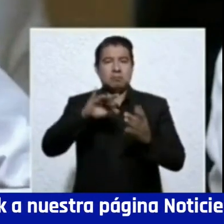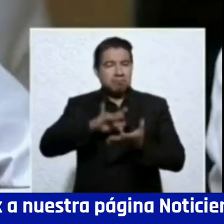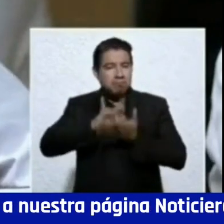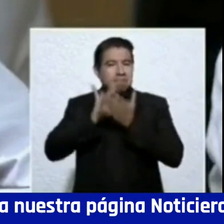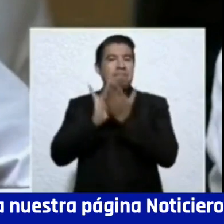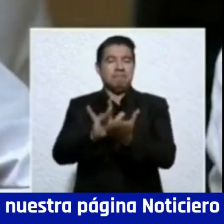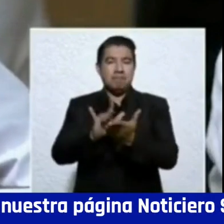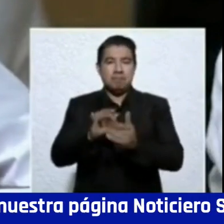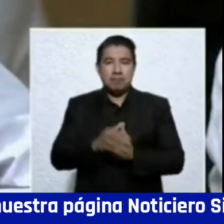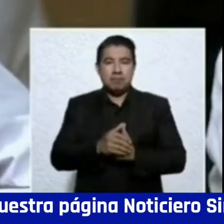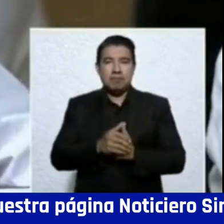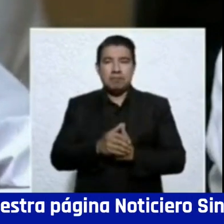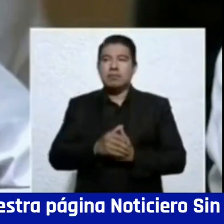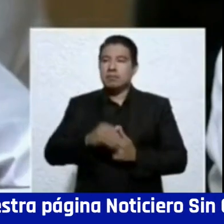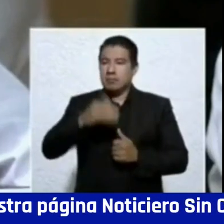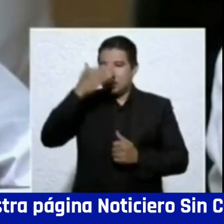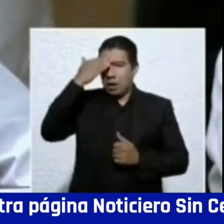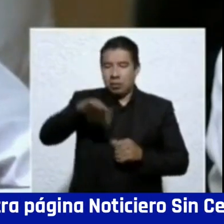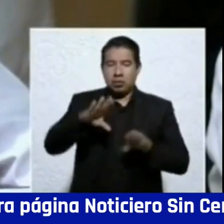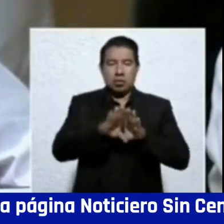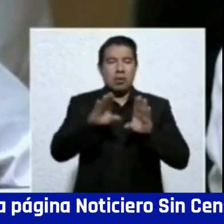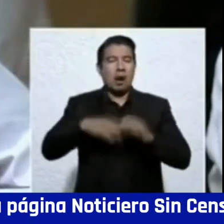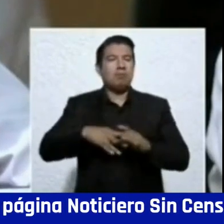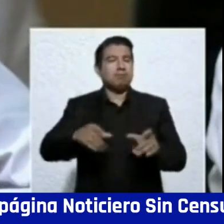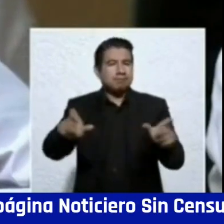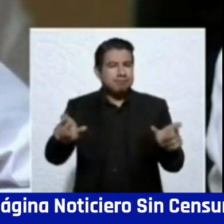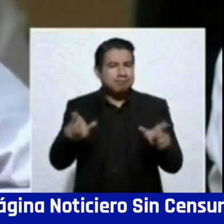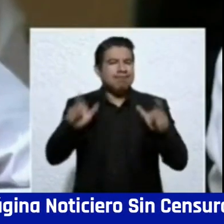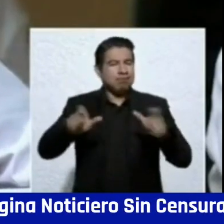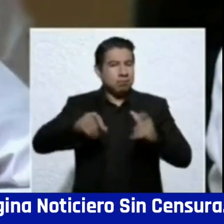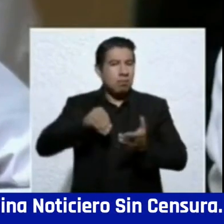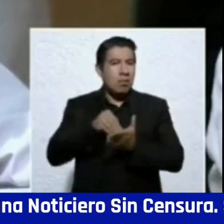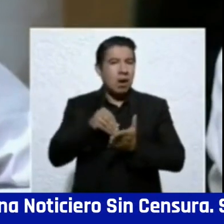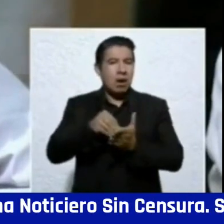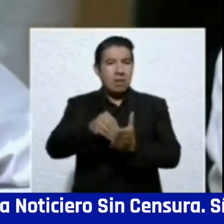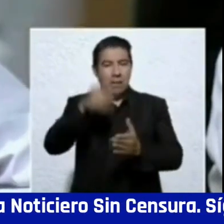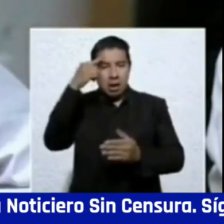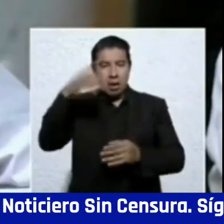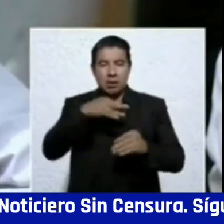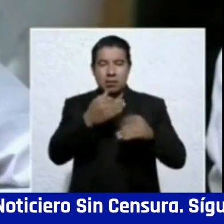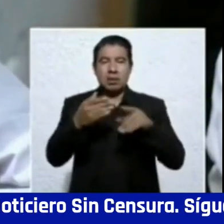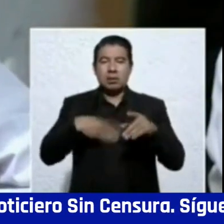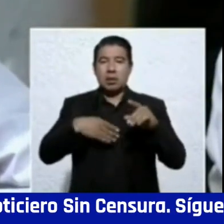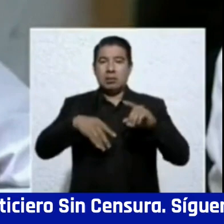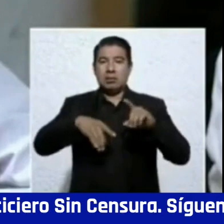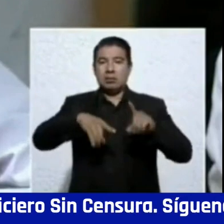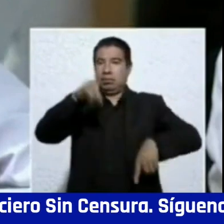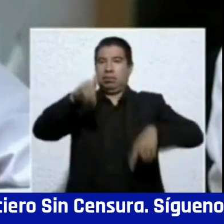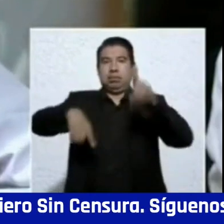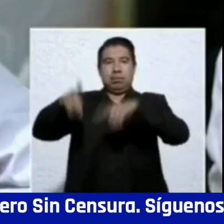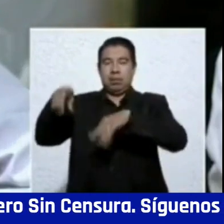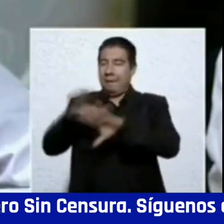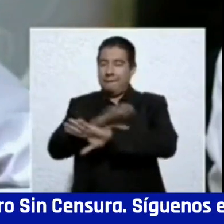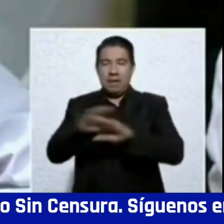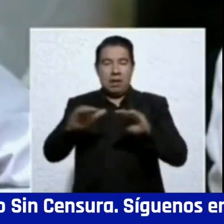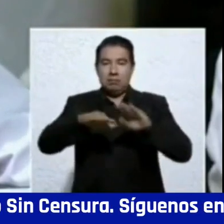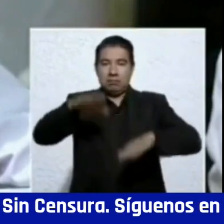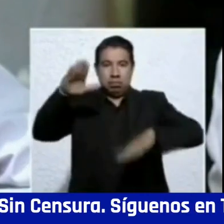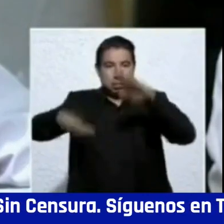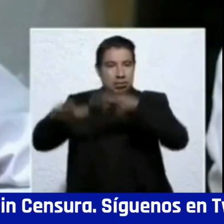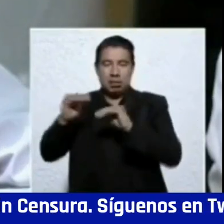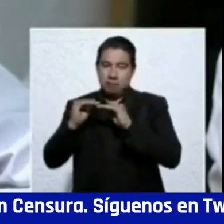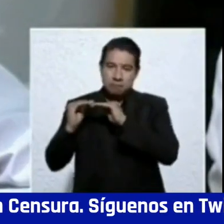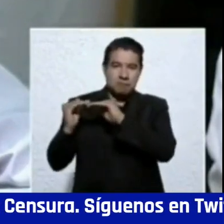que para alcanzar una seguridad duradera, primero hay que terminar con la desigualdad. Apoyamos sus programas